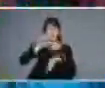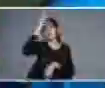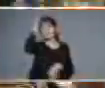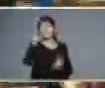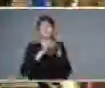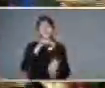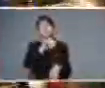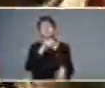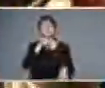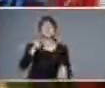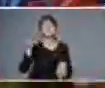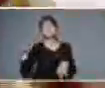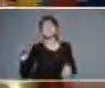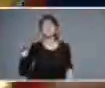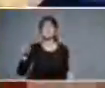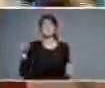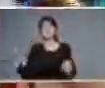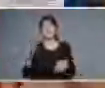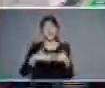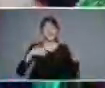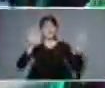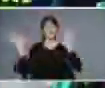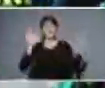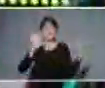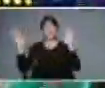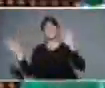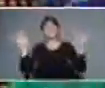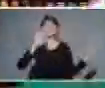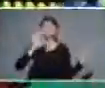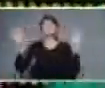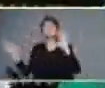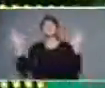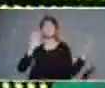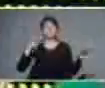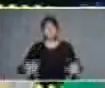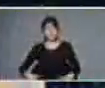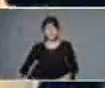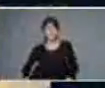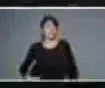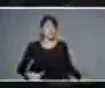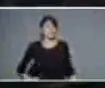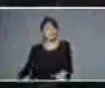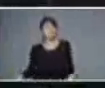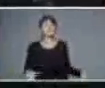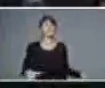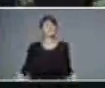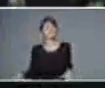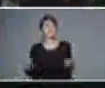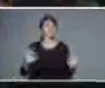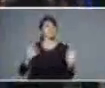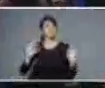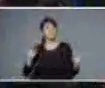ti aquí levantando las manos así Moviendo la cintura así